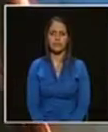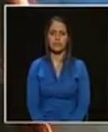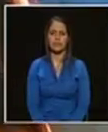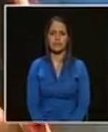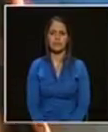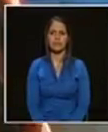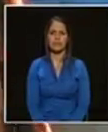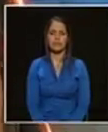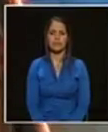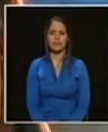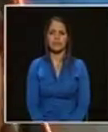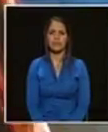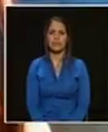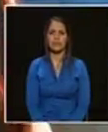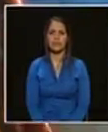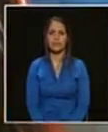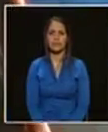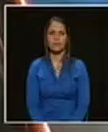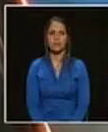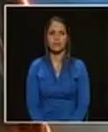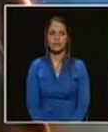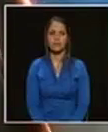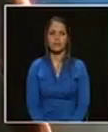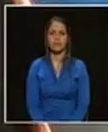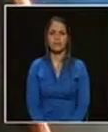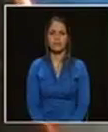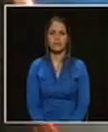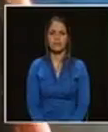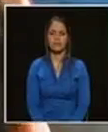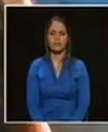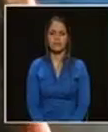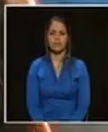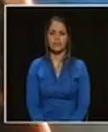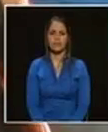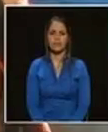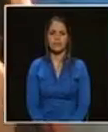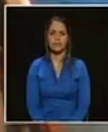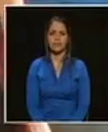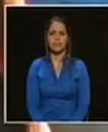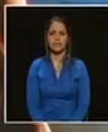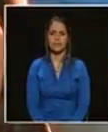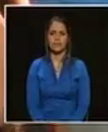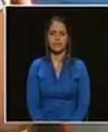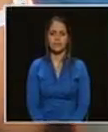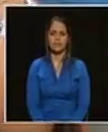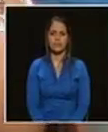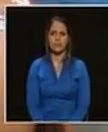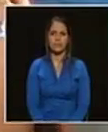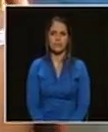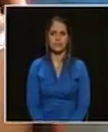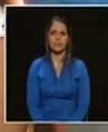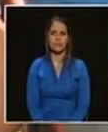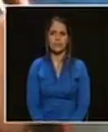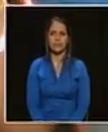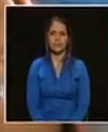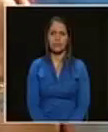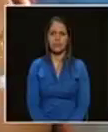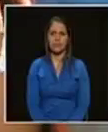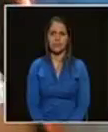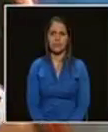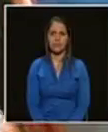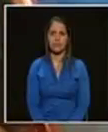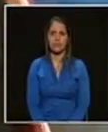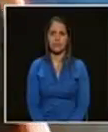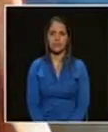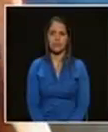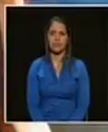leerlo, se queda como a la mitad la información, no lo alcanzamos a leer completo, que lo lleva a que fuera suave, que fuera despacio